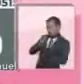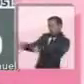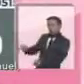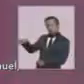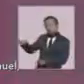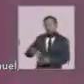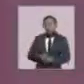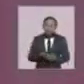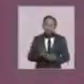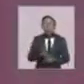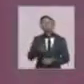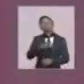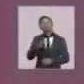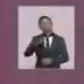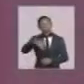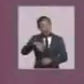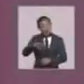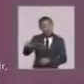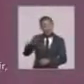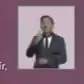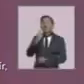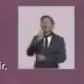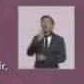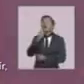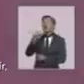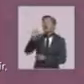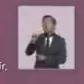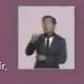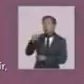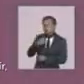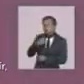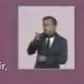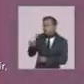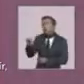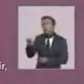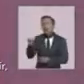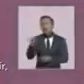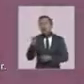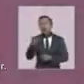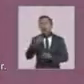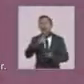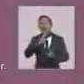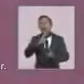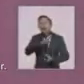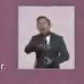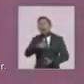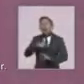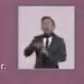concreta a Andrés Manuel y no quiso contestar. Porque engaña a la gente, a cada público le dice lo que quiere oír y como hoy